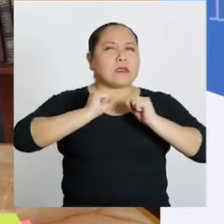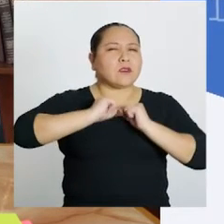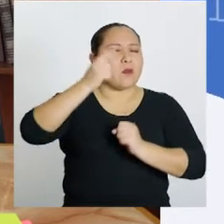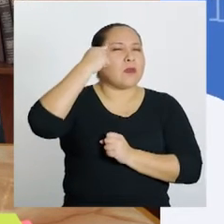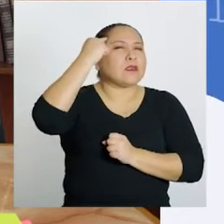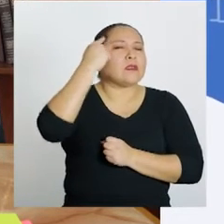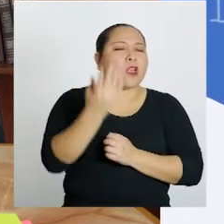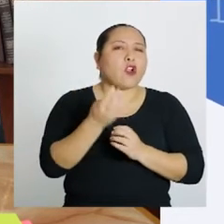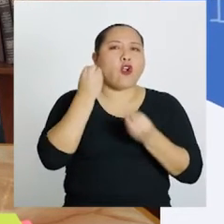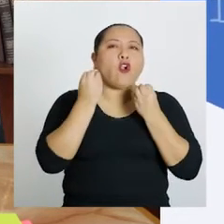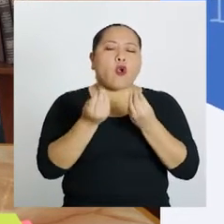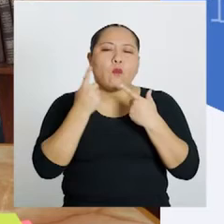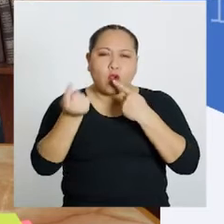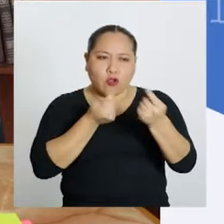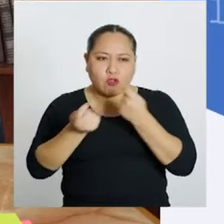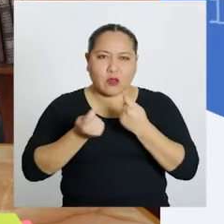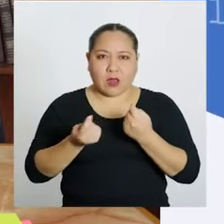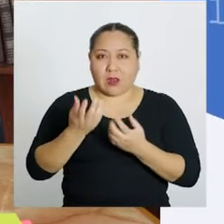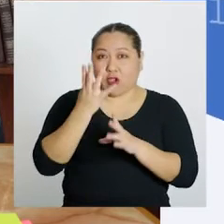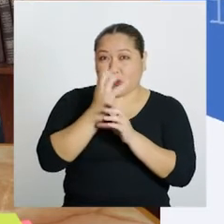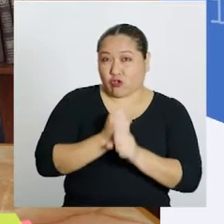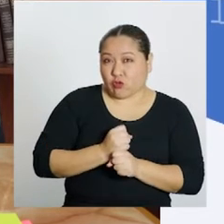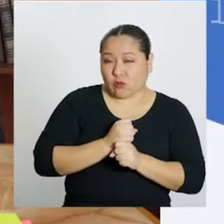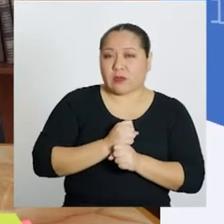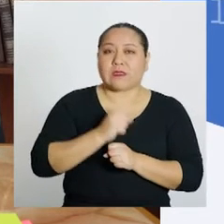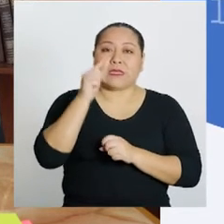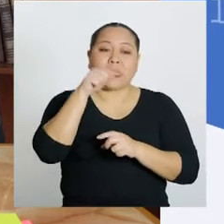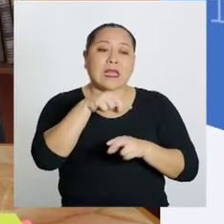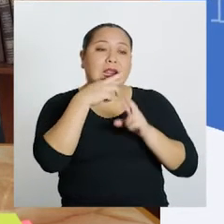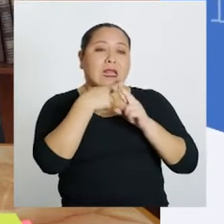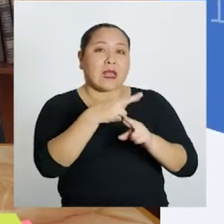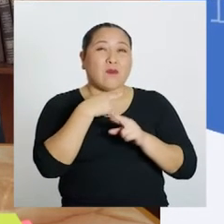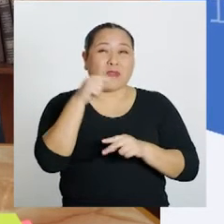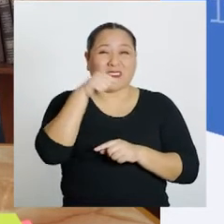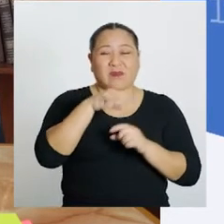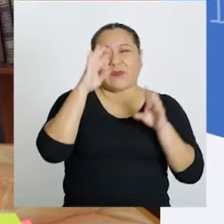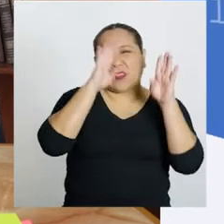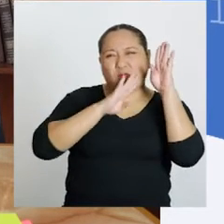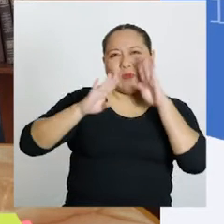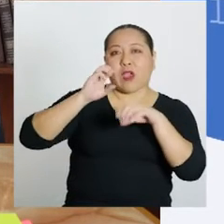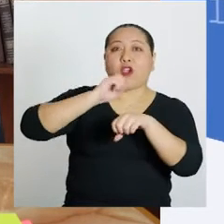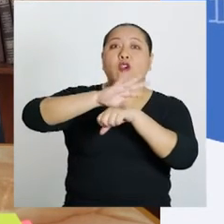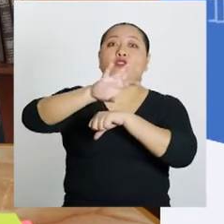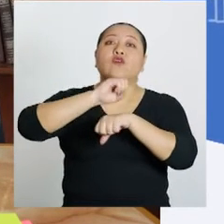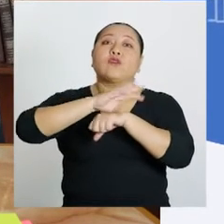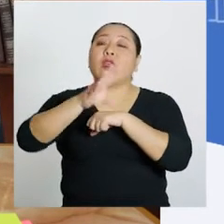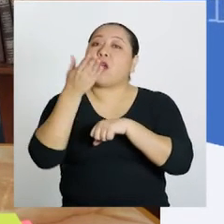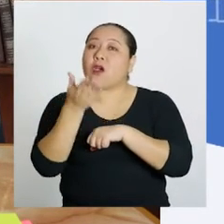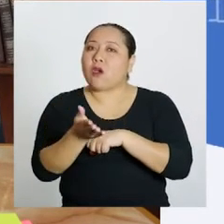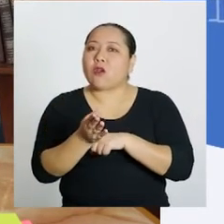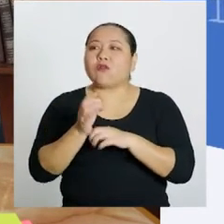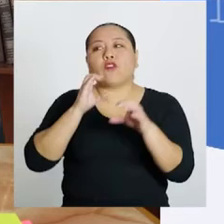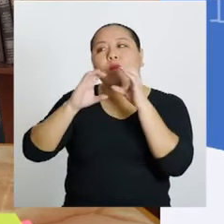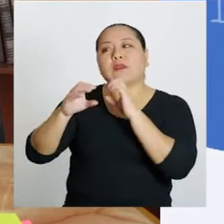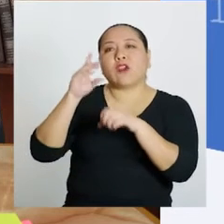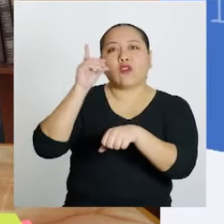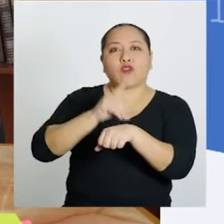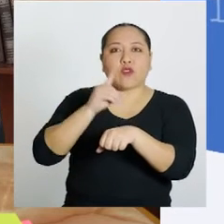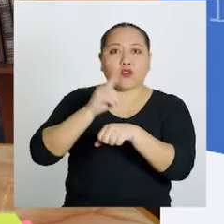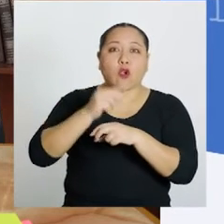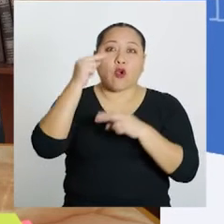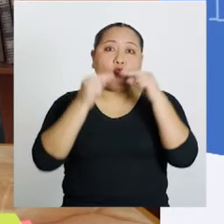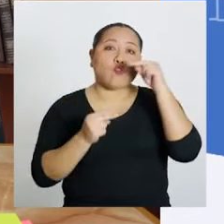en cómo regular nuestros hábitos. Si nuestros resultados nos preocupan, es recomendable hablarlo con un doctor